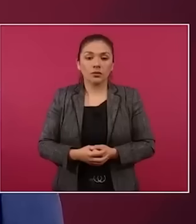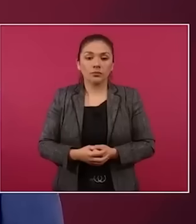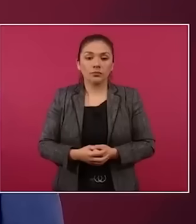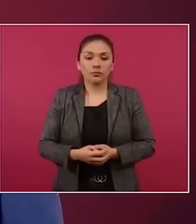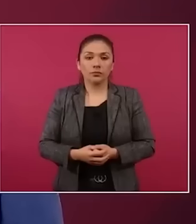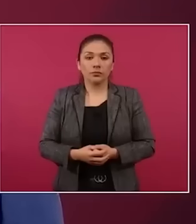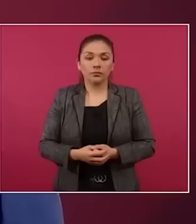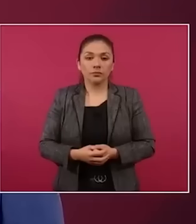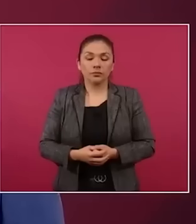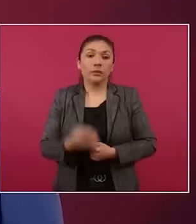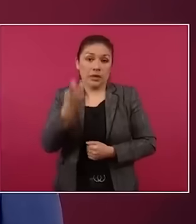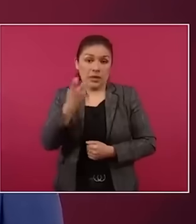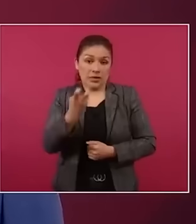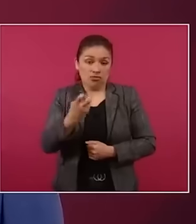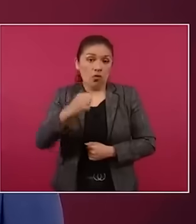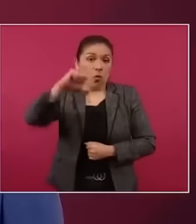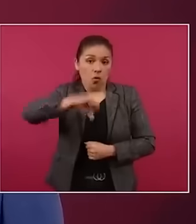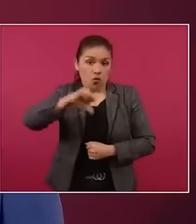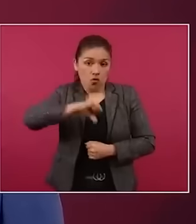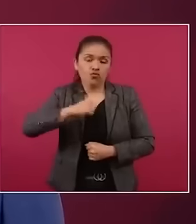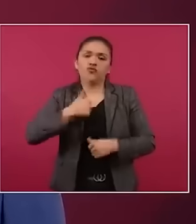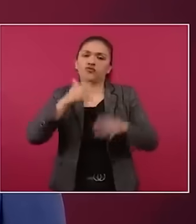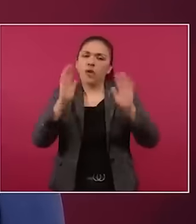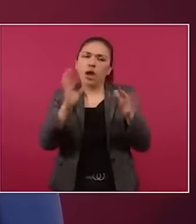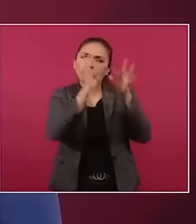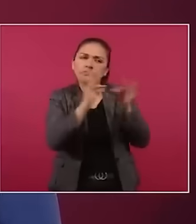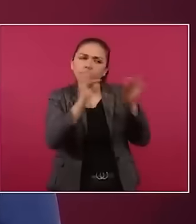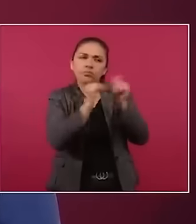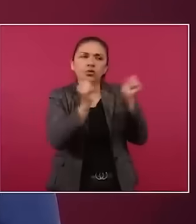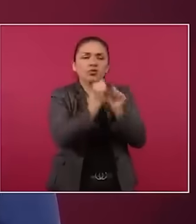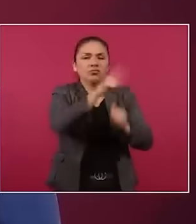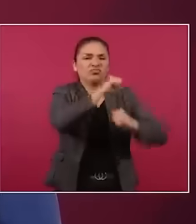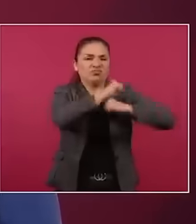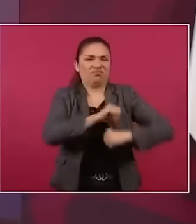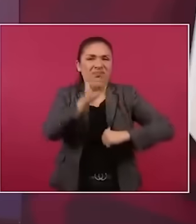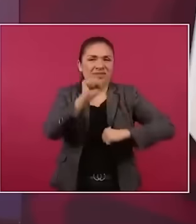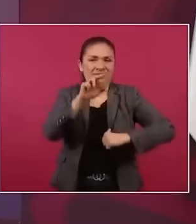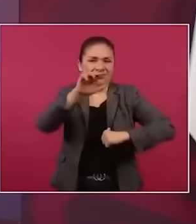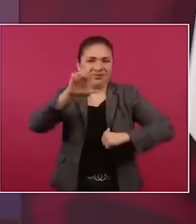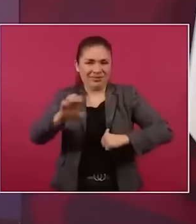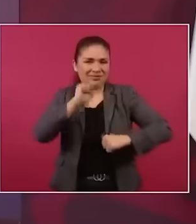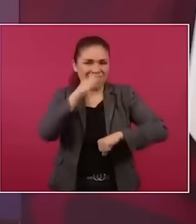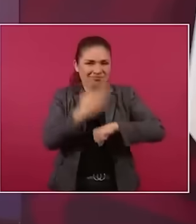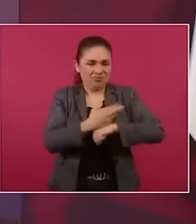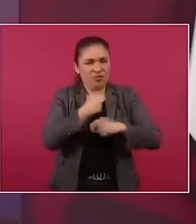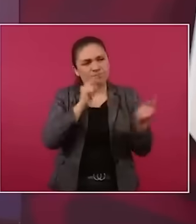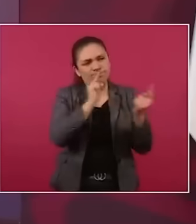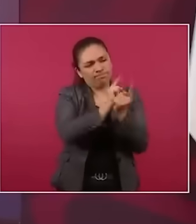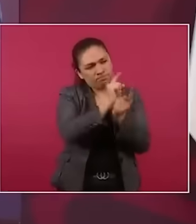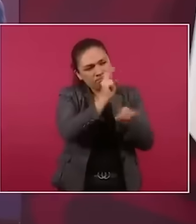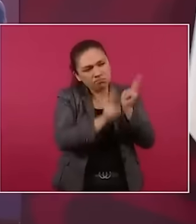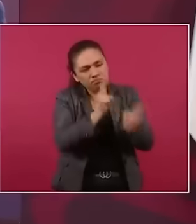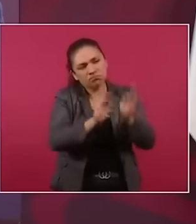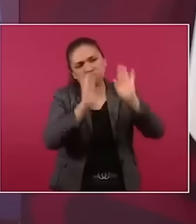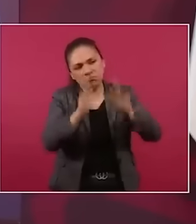hoy le di instrucciones al secretario de Relaciones Exteriores que haga